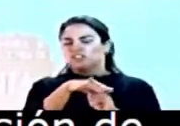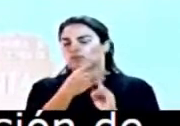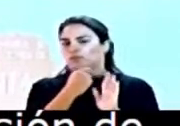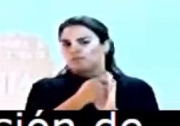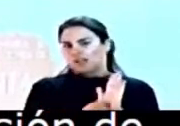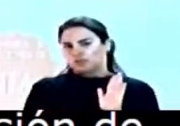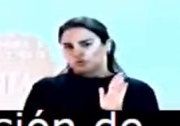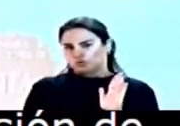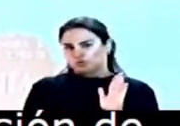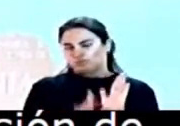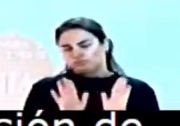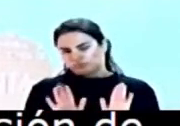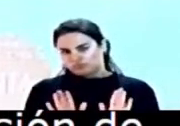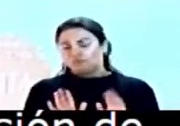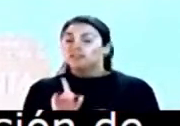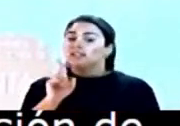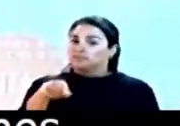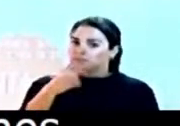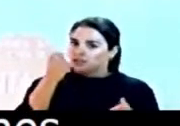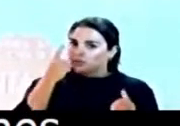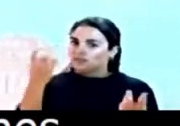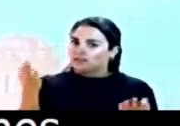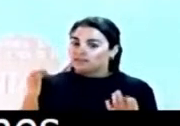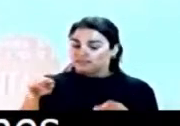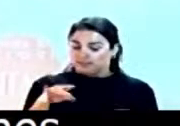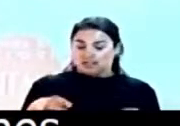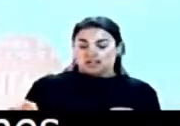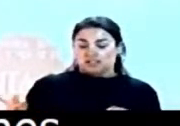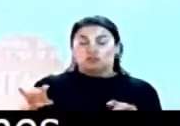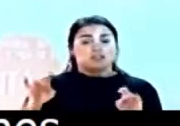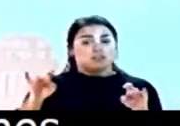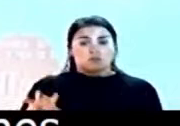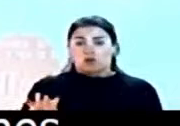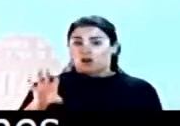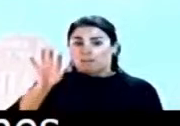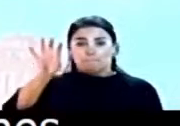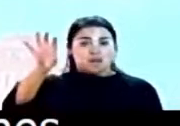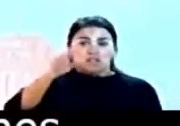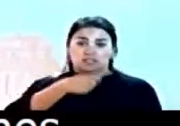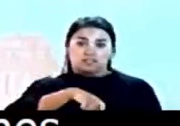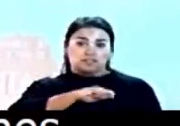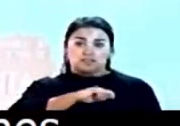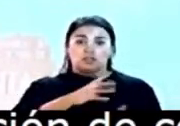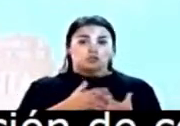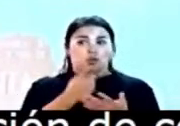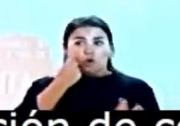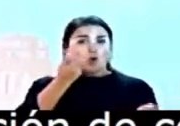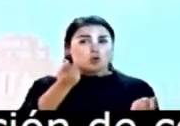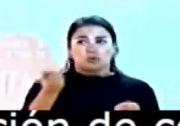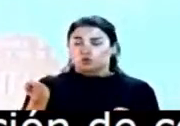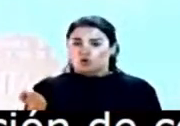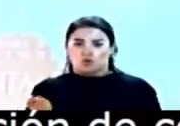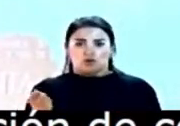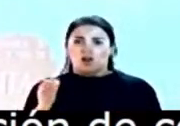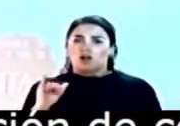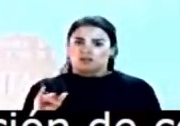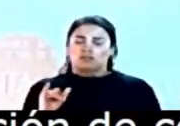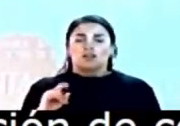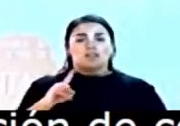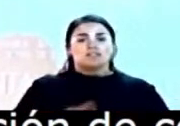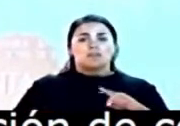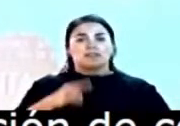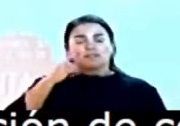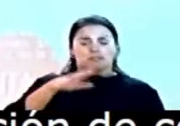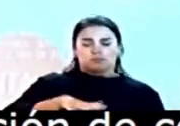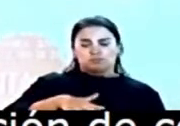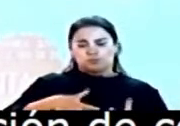datos. Hay que tener en cuenta que esta región, igual que este país, están monitorizados en función de cómo va la